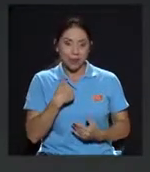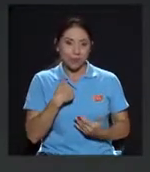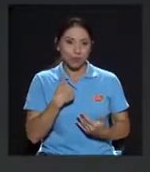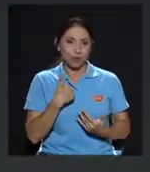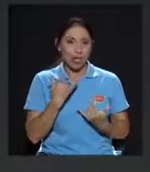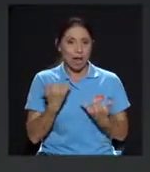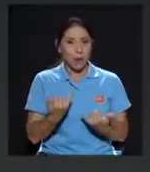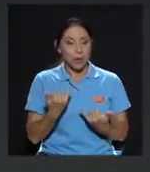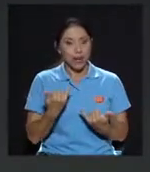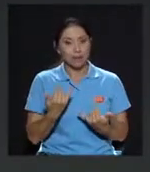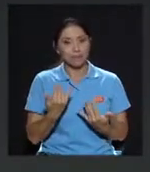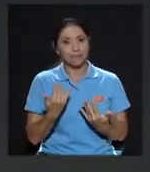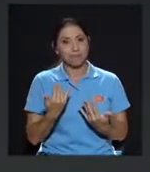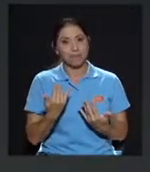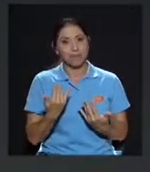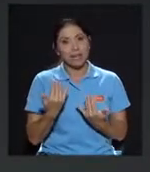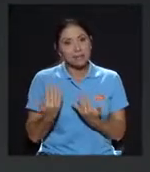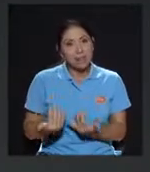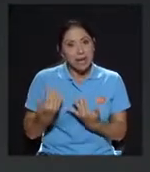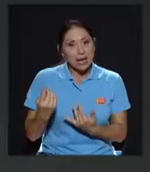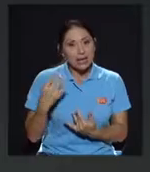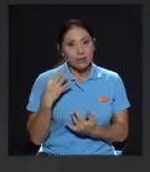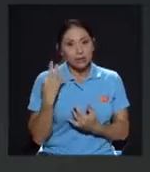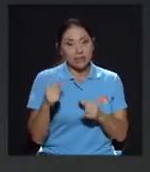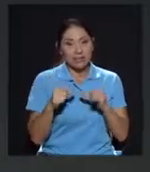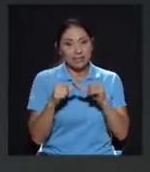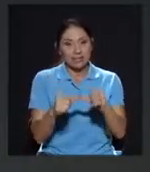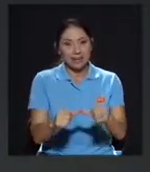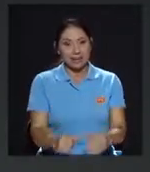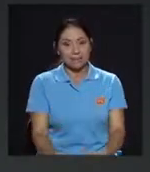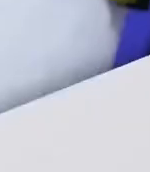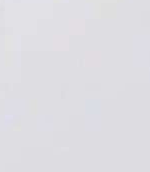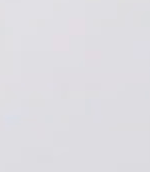a la espera de la invitación del canal para regresar